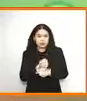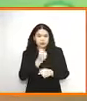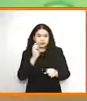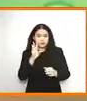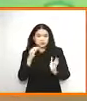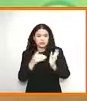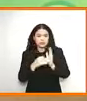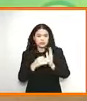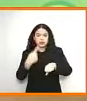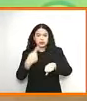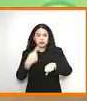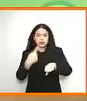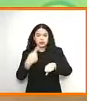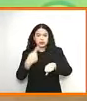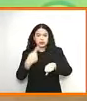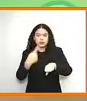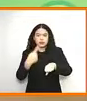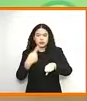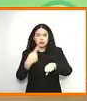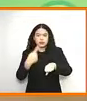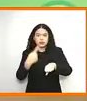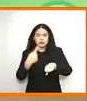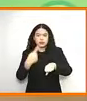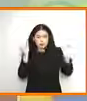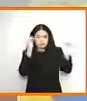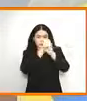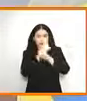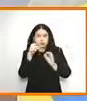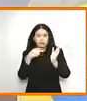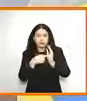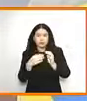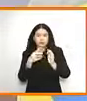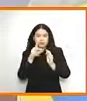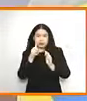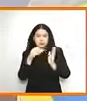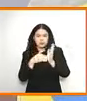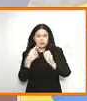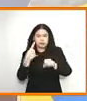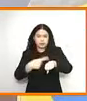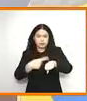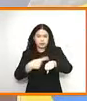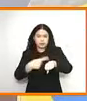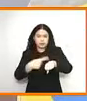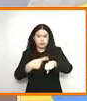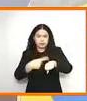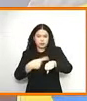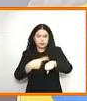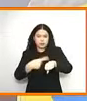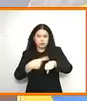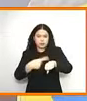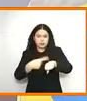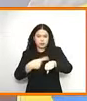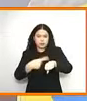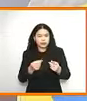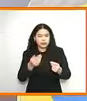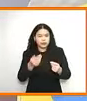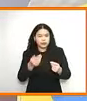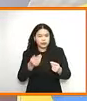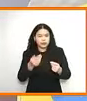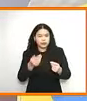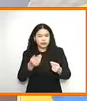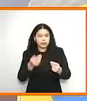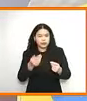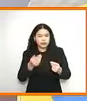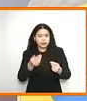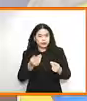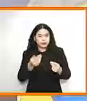4.000 veces con premiados y 1.000 veces con premiados mix? Preparado con tu boleto en mano, porque rápidamente vamos a seleccionar el